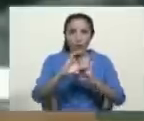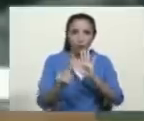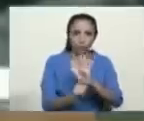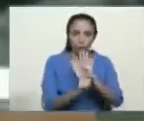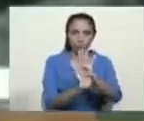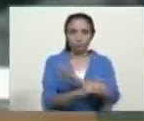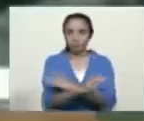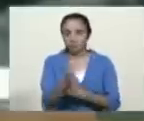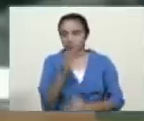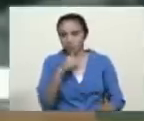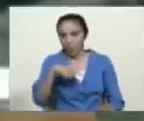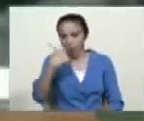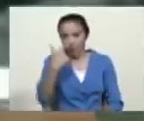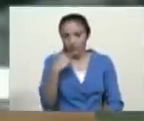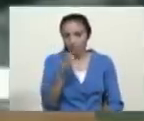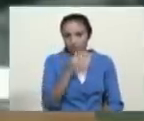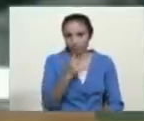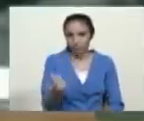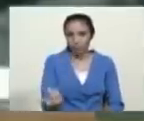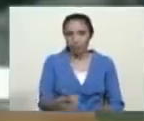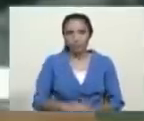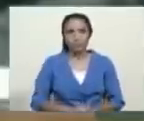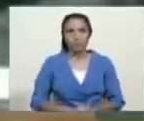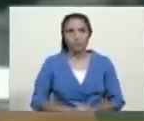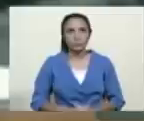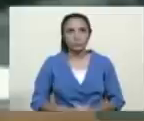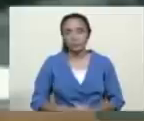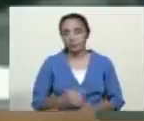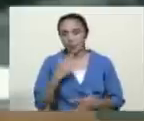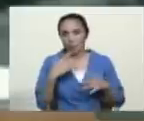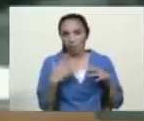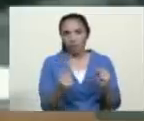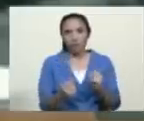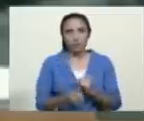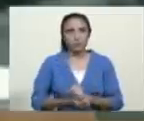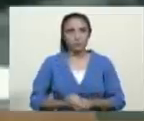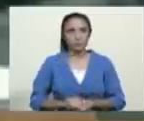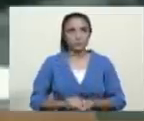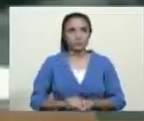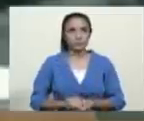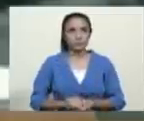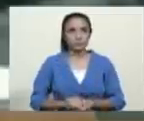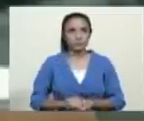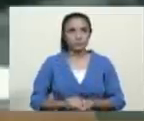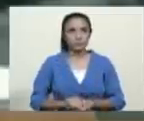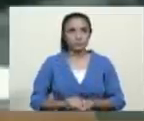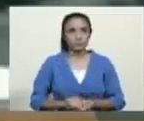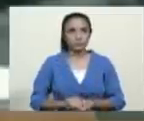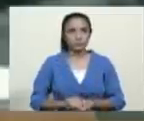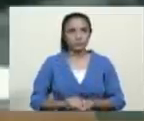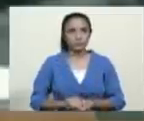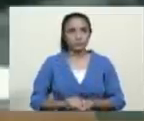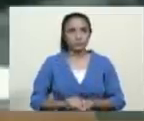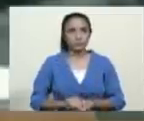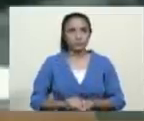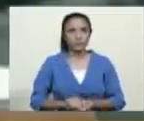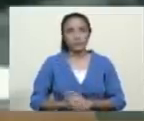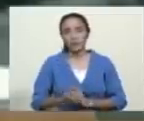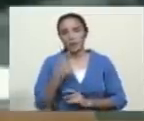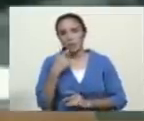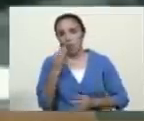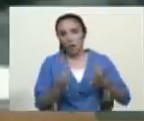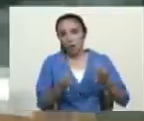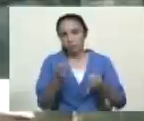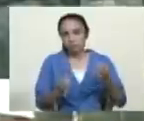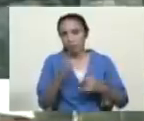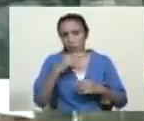tienen vergüenza de decir esto, no entienden que está claro que ningún jurista que